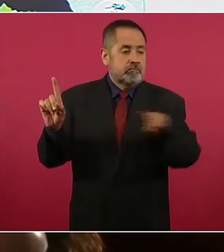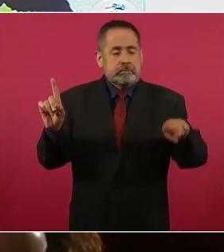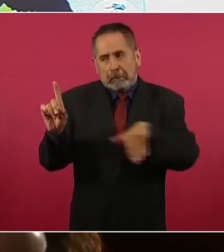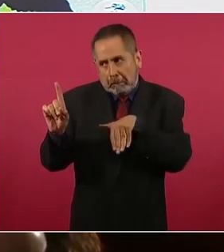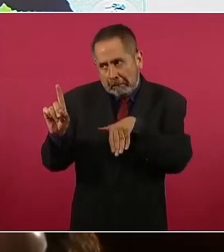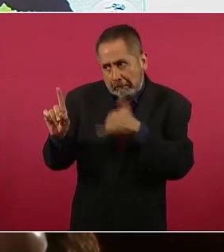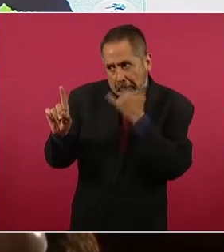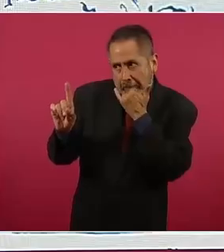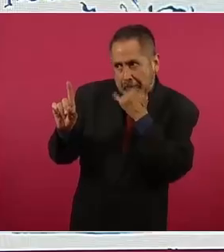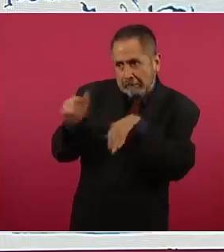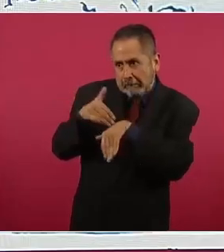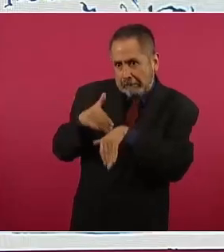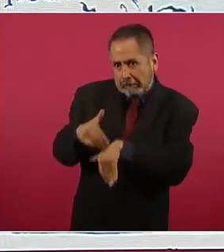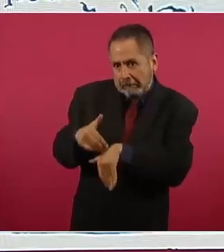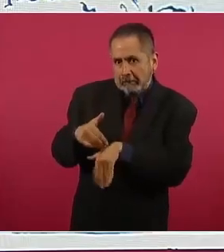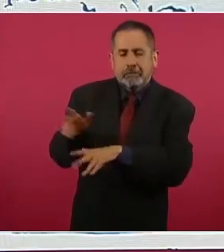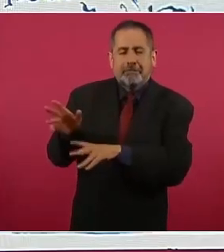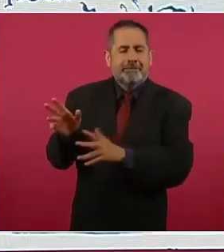porque aquí